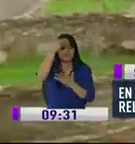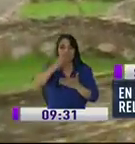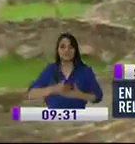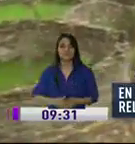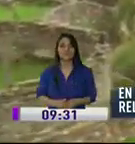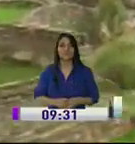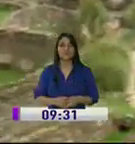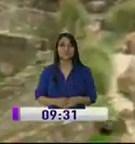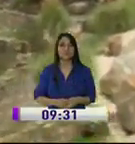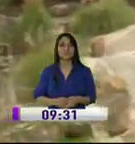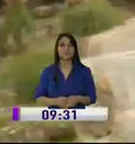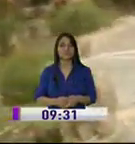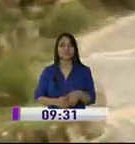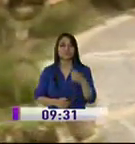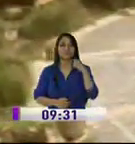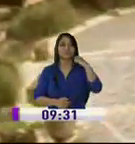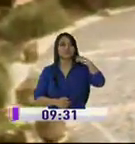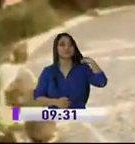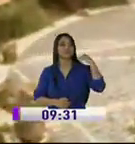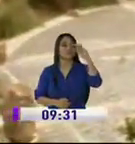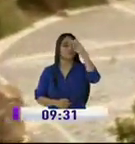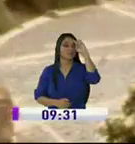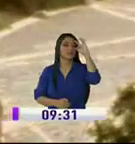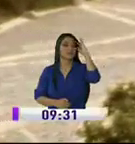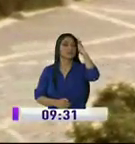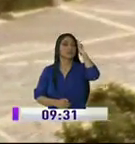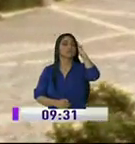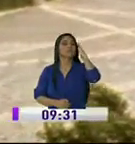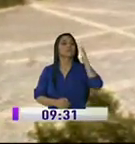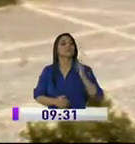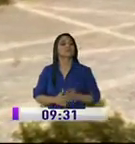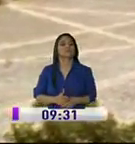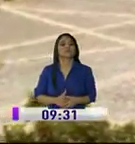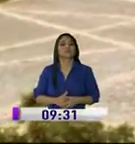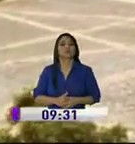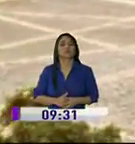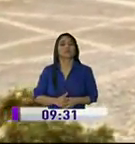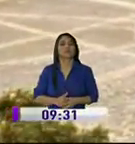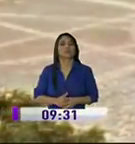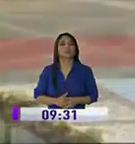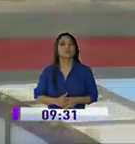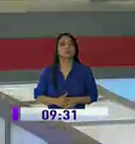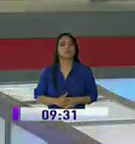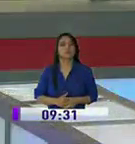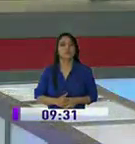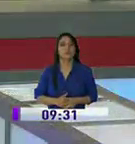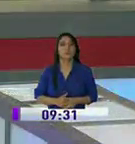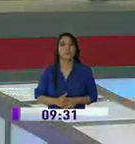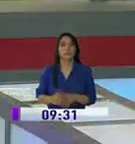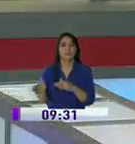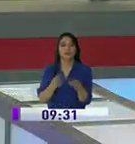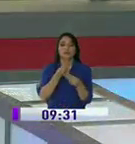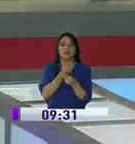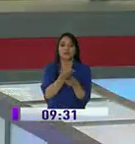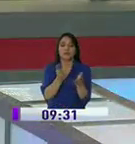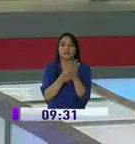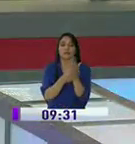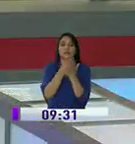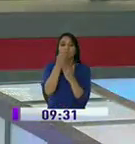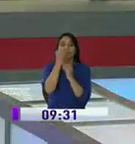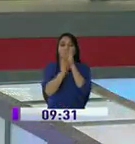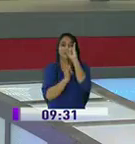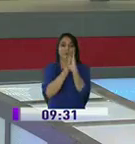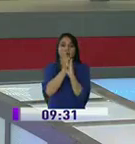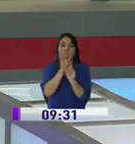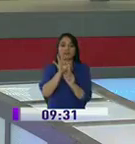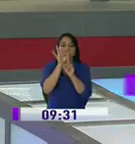Con imágenes de Carlos Torres, informó Andrea Valareso. Quiero contarles que la revista internacional especializada